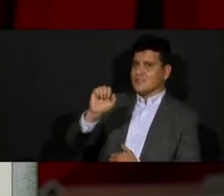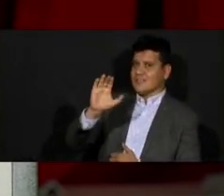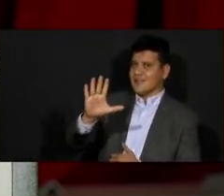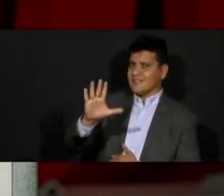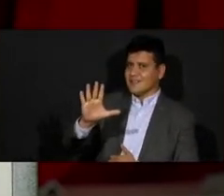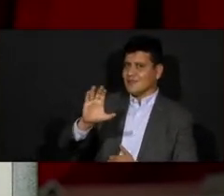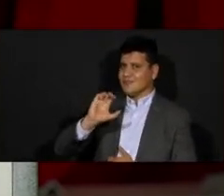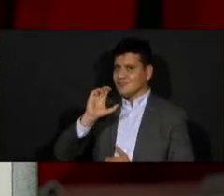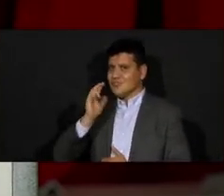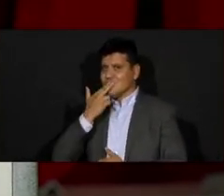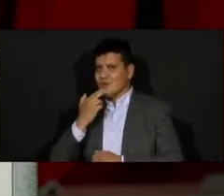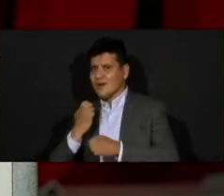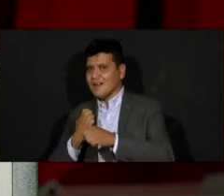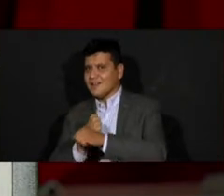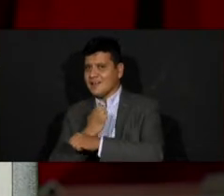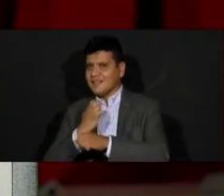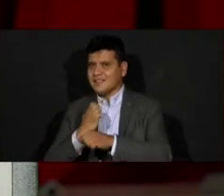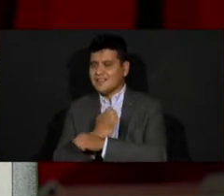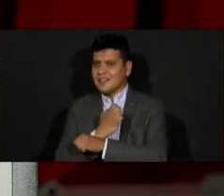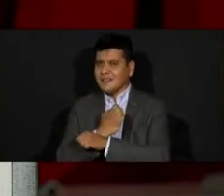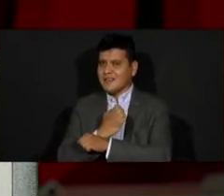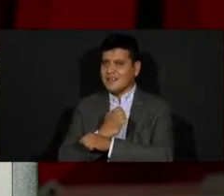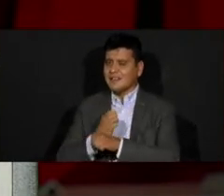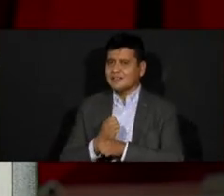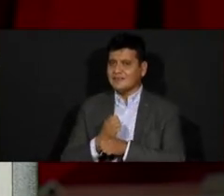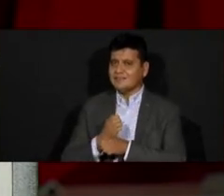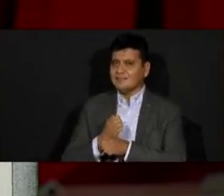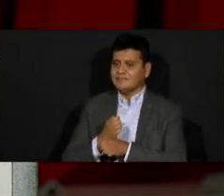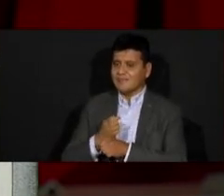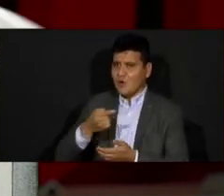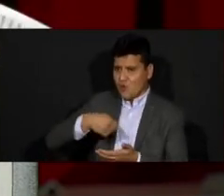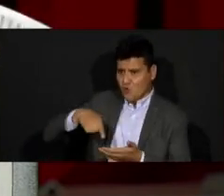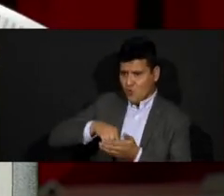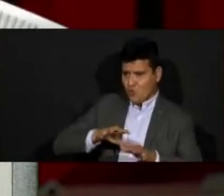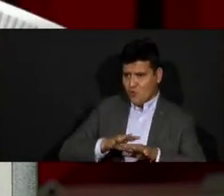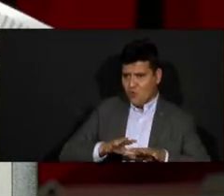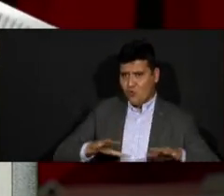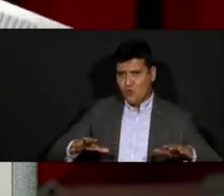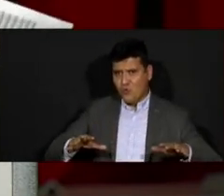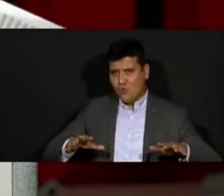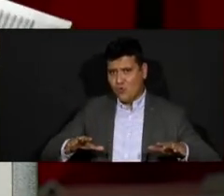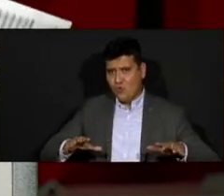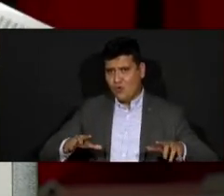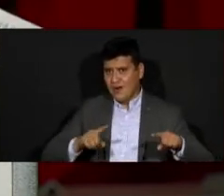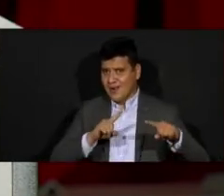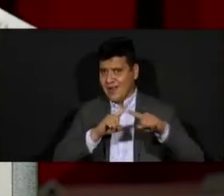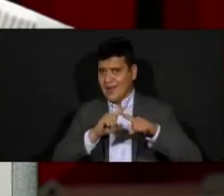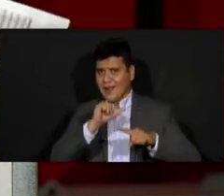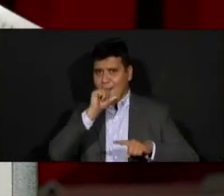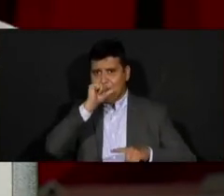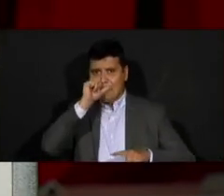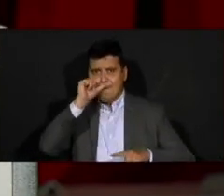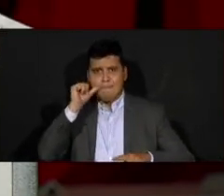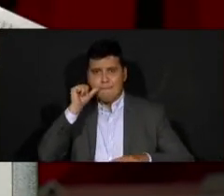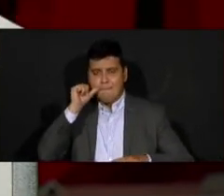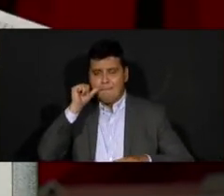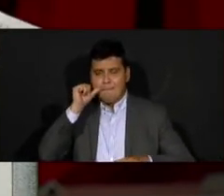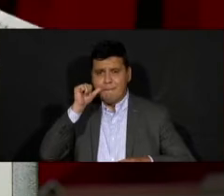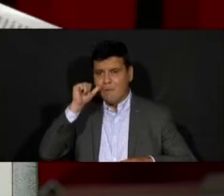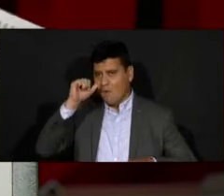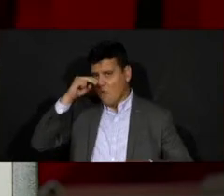Estado de Chihuahua declara recinto oficial del Poder Legislativo la Plaza de la